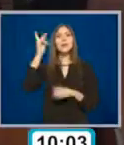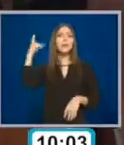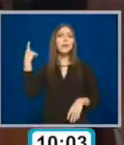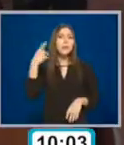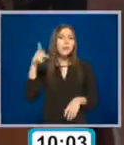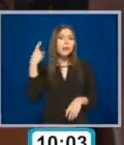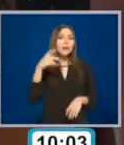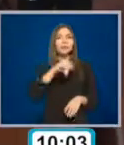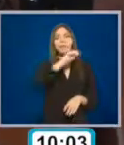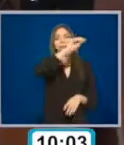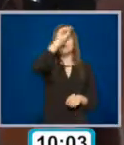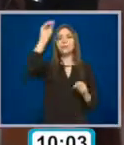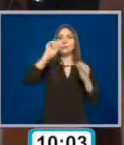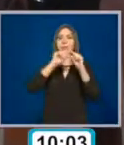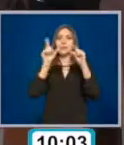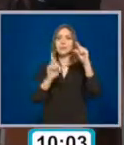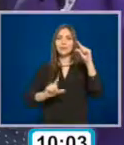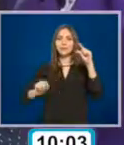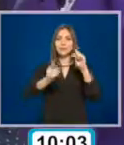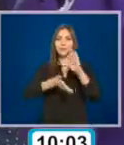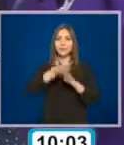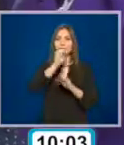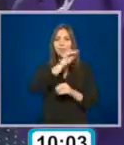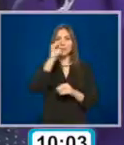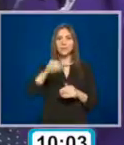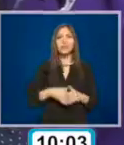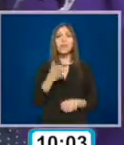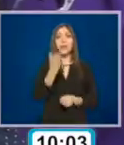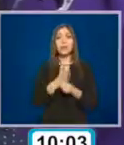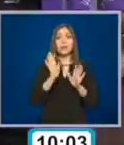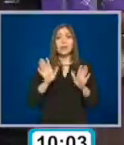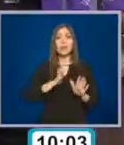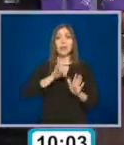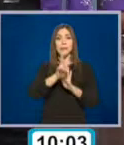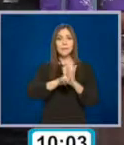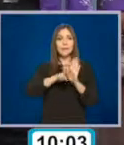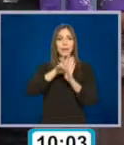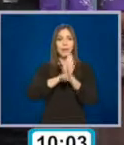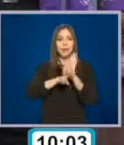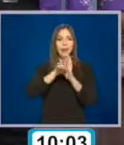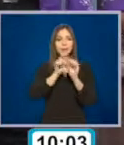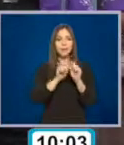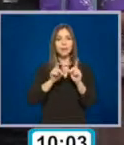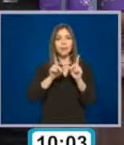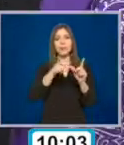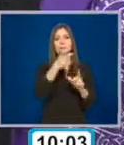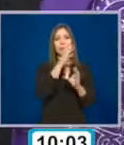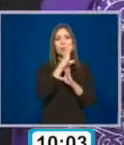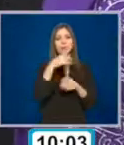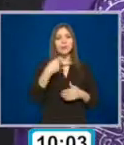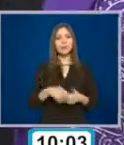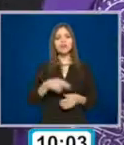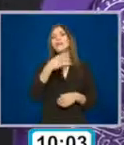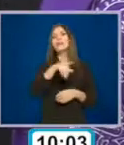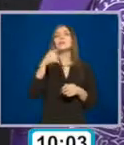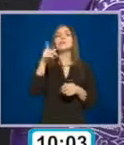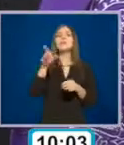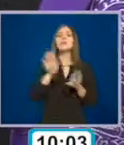andamos por todos lados, por toda la República. Muy bien, ¿ya hay videoclip de este sencillo? Sí, ya Cuéntame está. del videoclip. Se grabó en